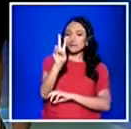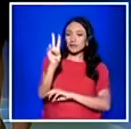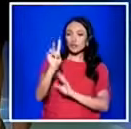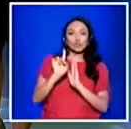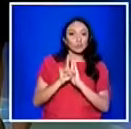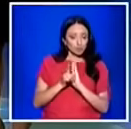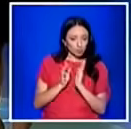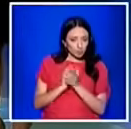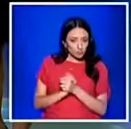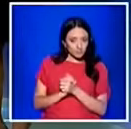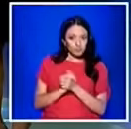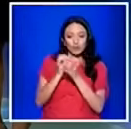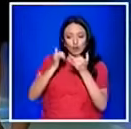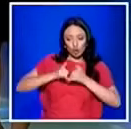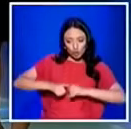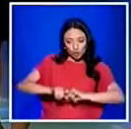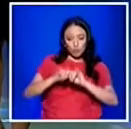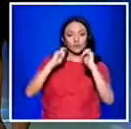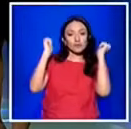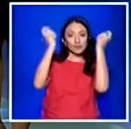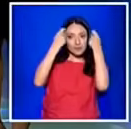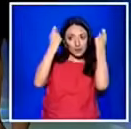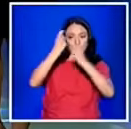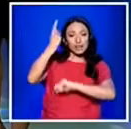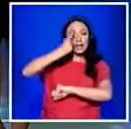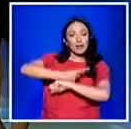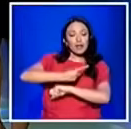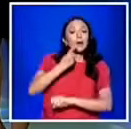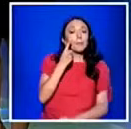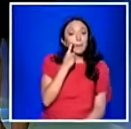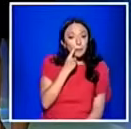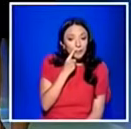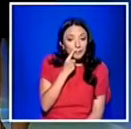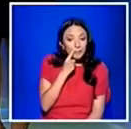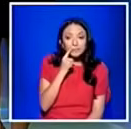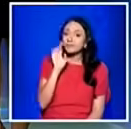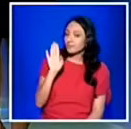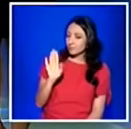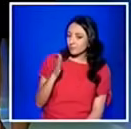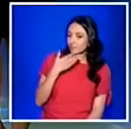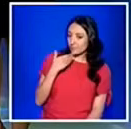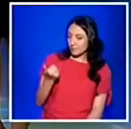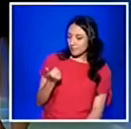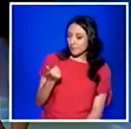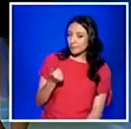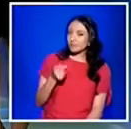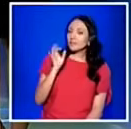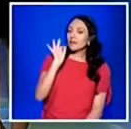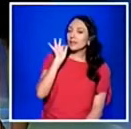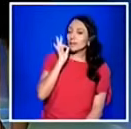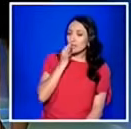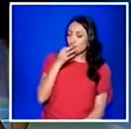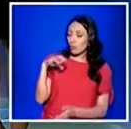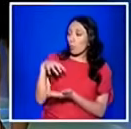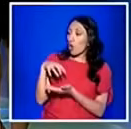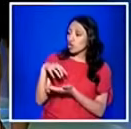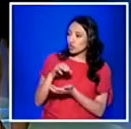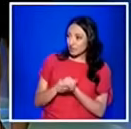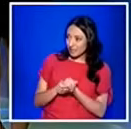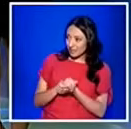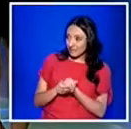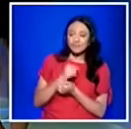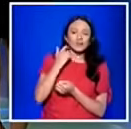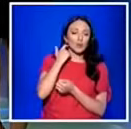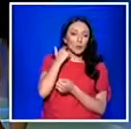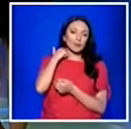8:22. Continuamos con las celebraciones por el Día del Padre. ¿Y qué mejor opción que festejarlo con un delicioso postre? Así es,